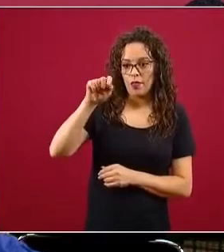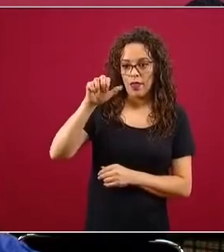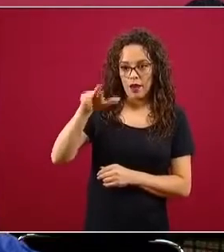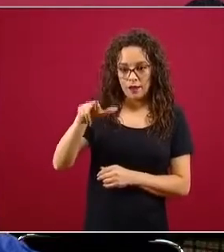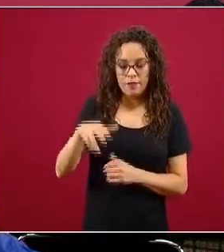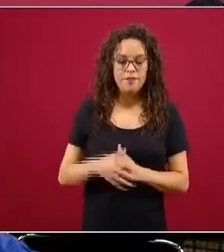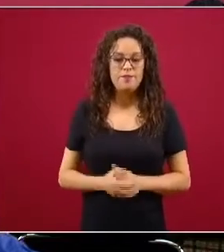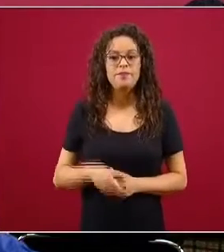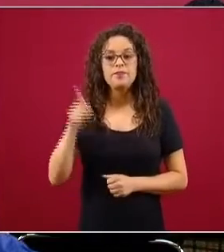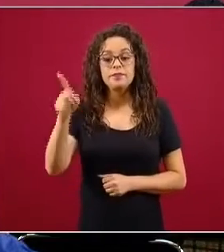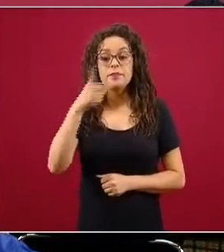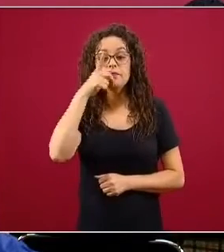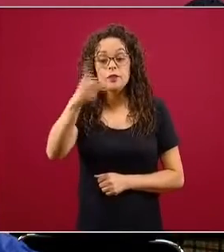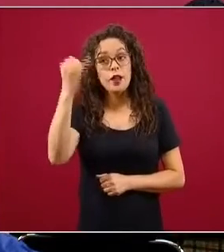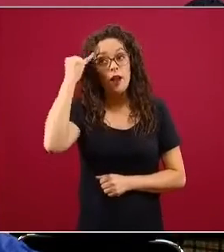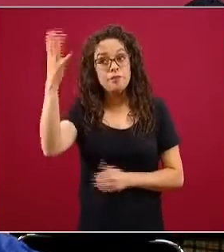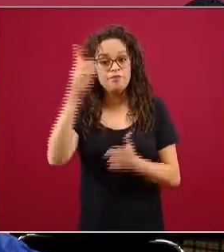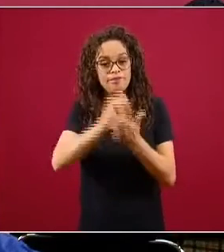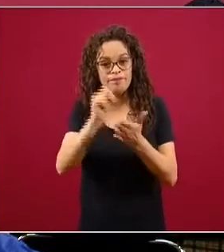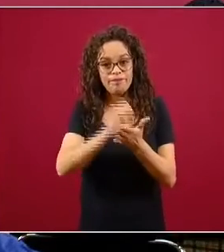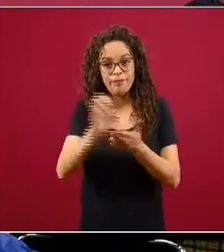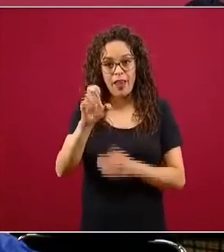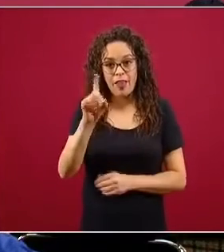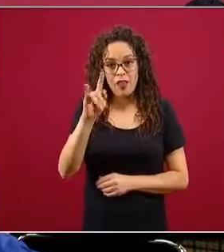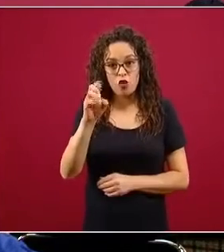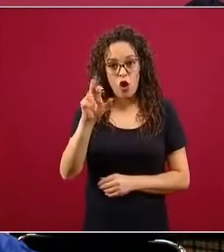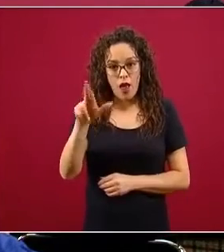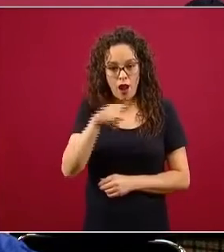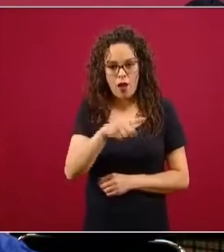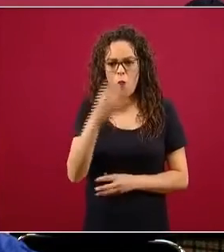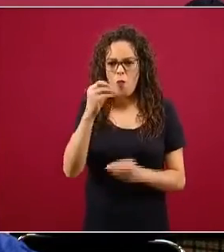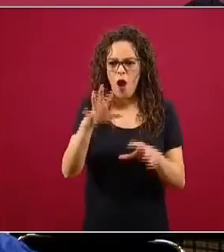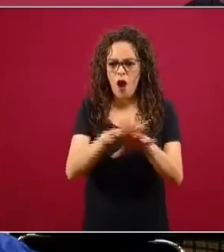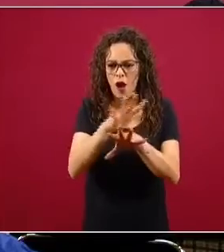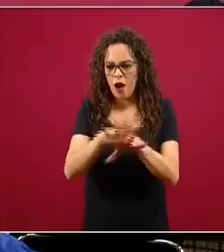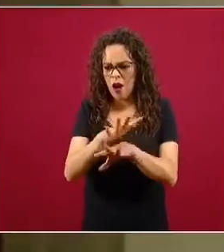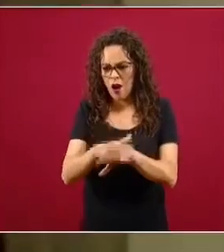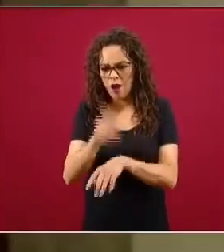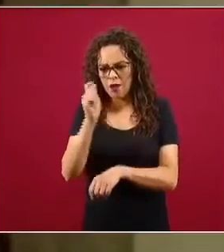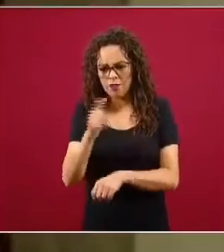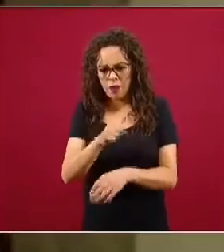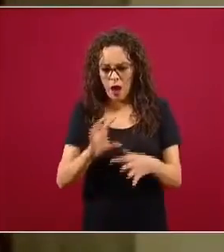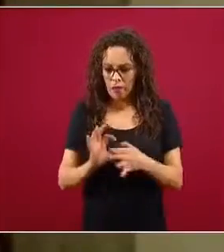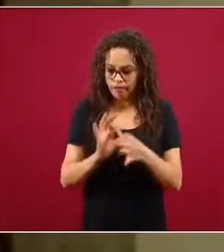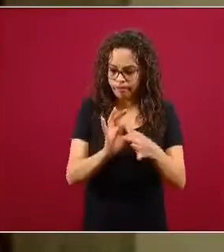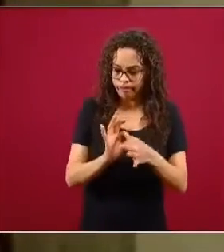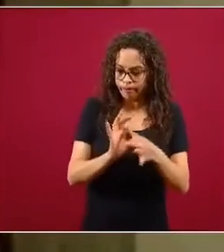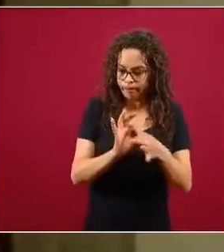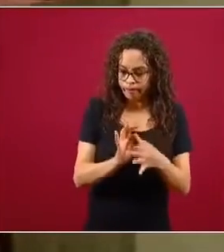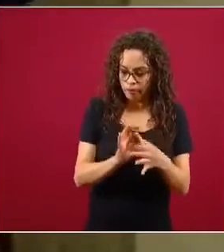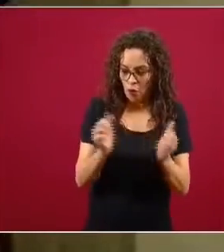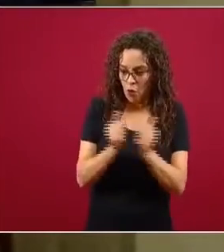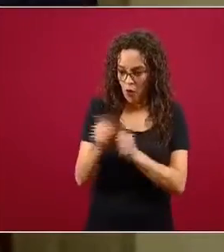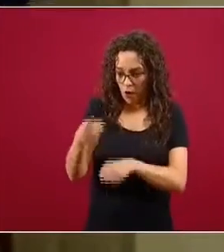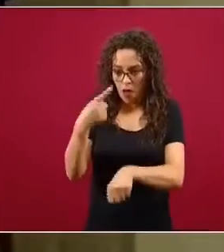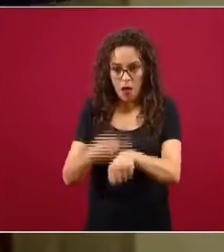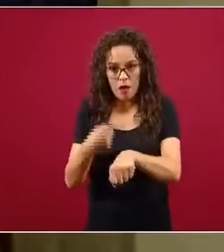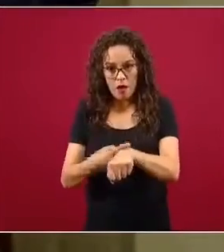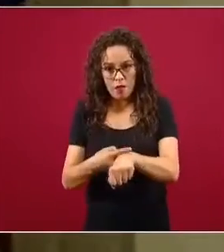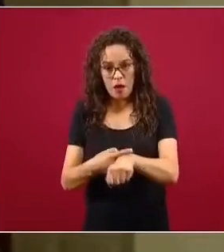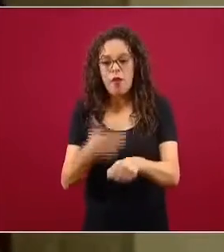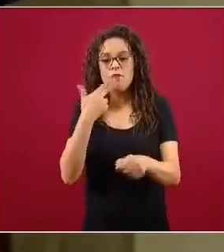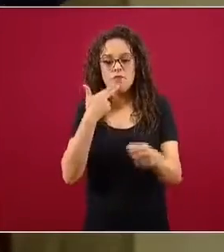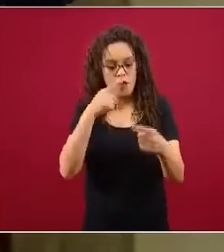una editorial comentó mucho de esta alteración o de esta relación que tienen las enfermedades cardiometabólicas,